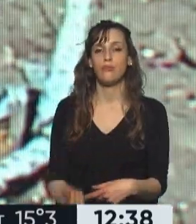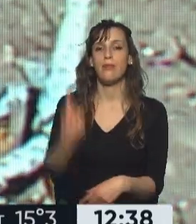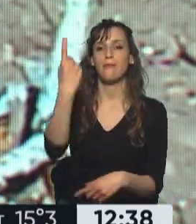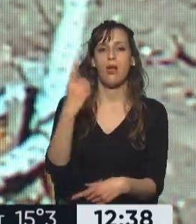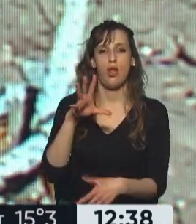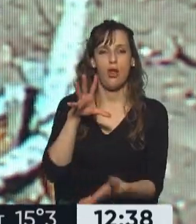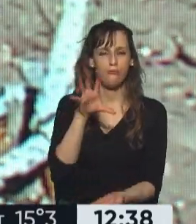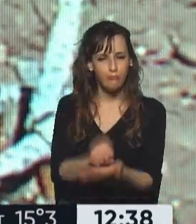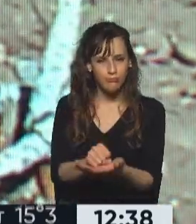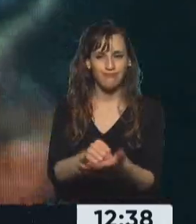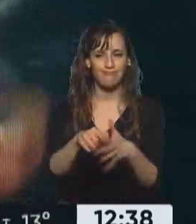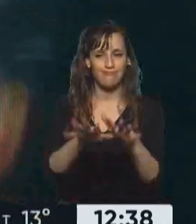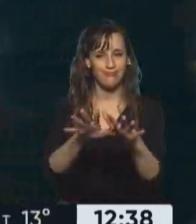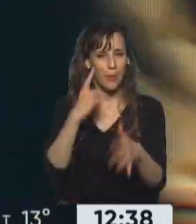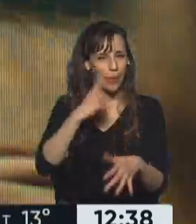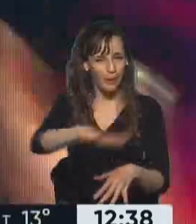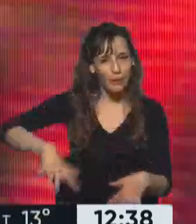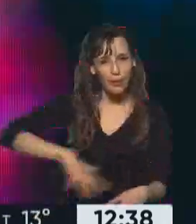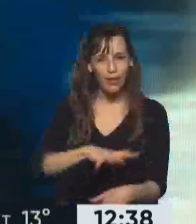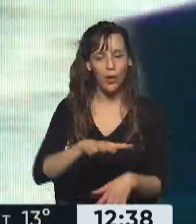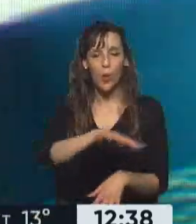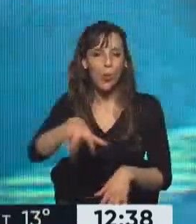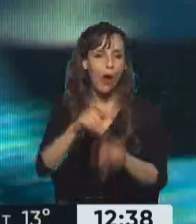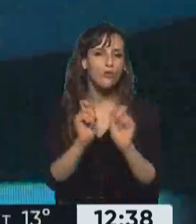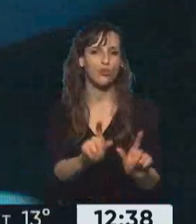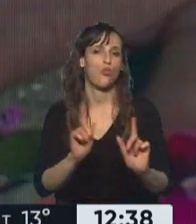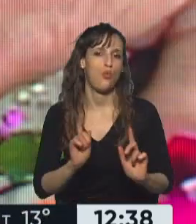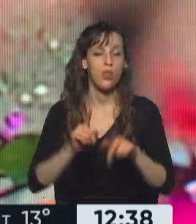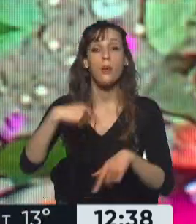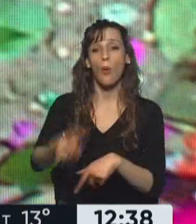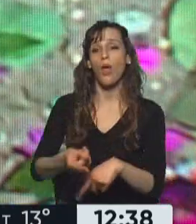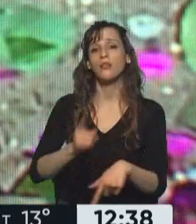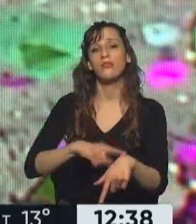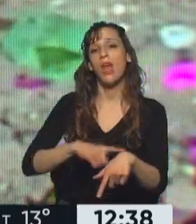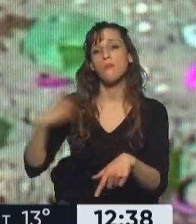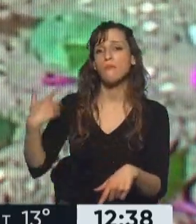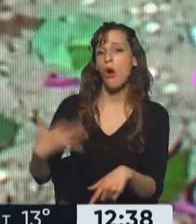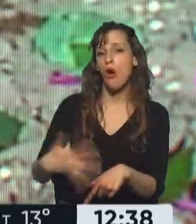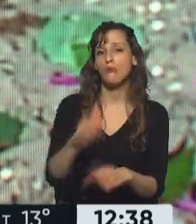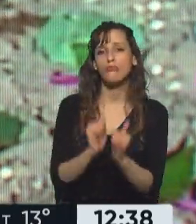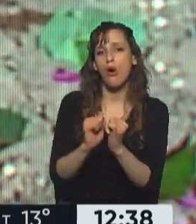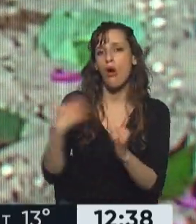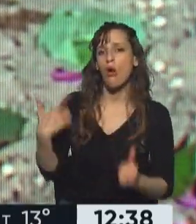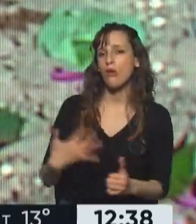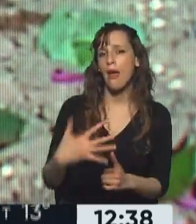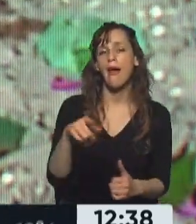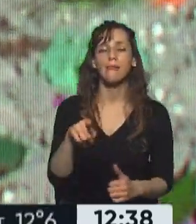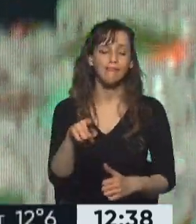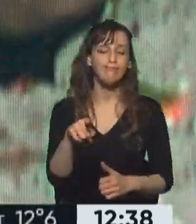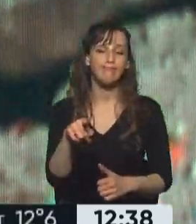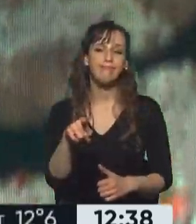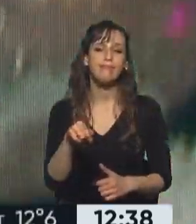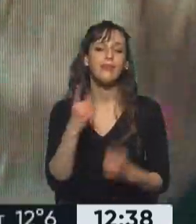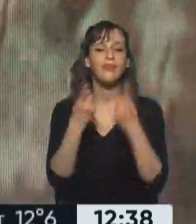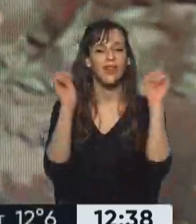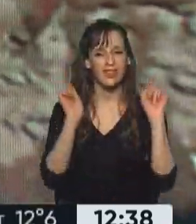ese lugar, que es su lugar. Bueno, después el transcurso de la historia y del tiempo ha marcado otro